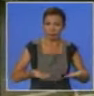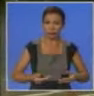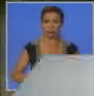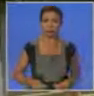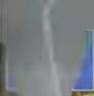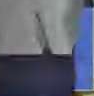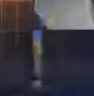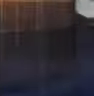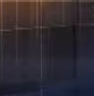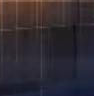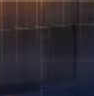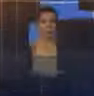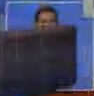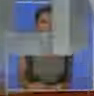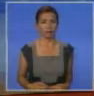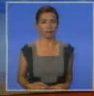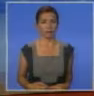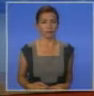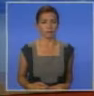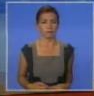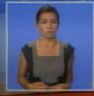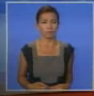horas.